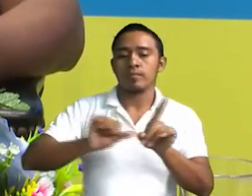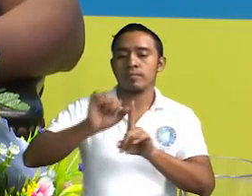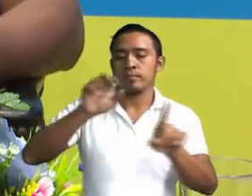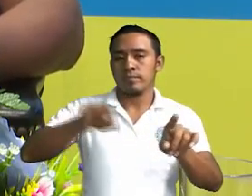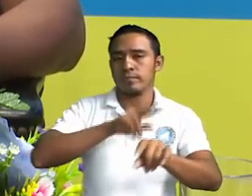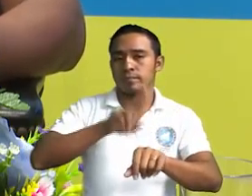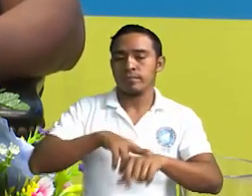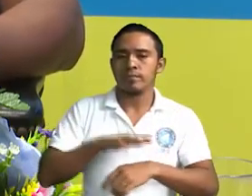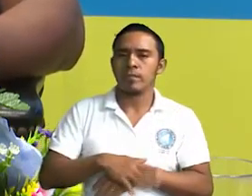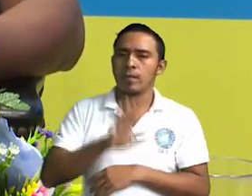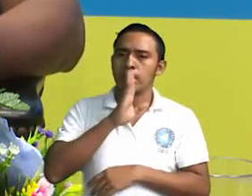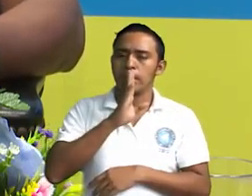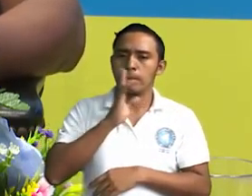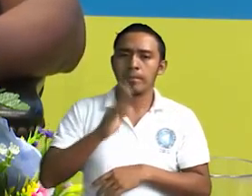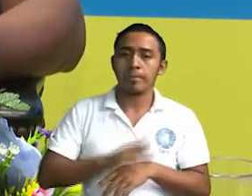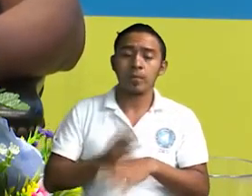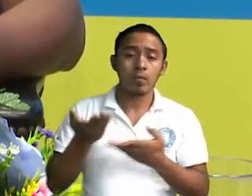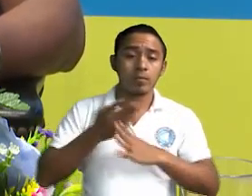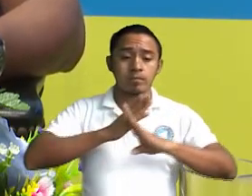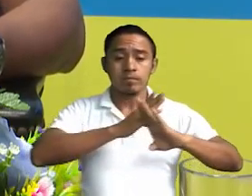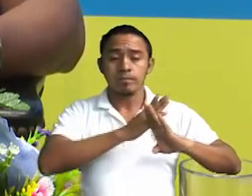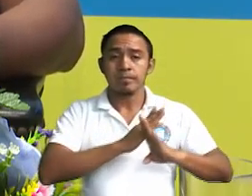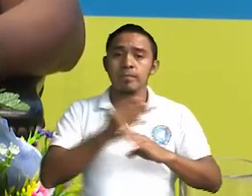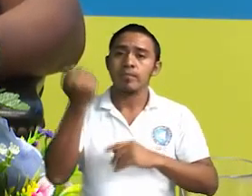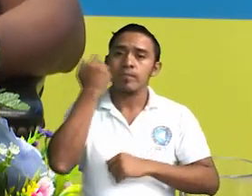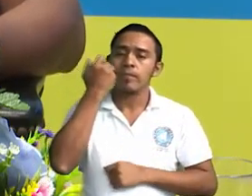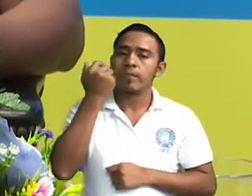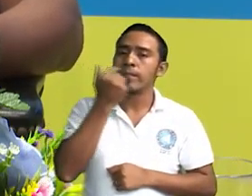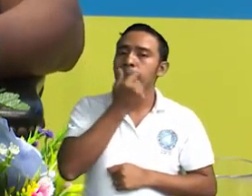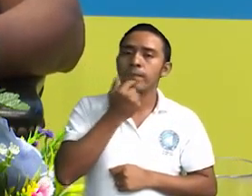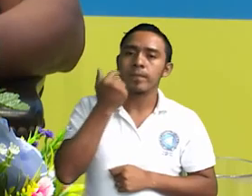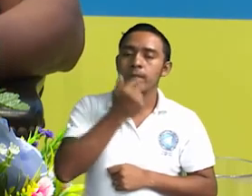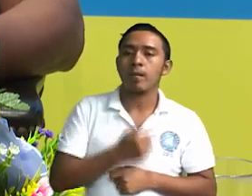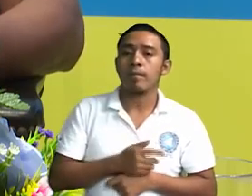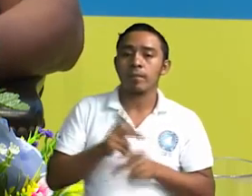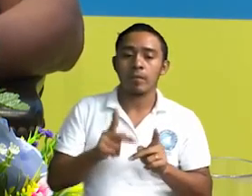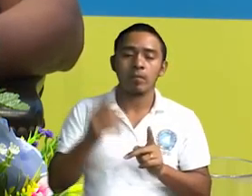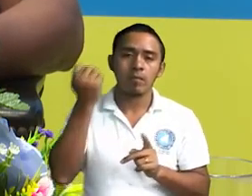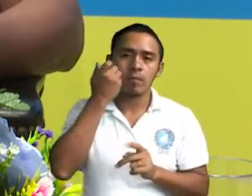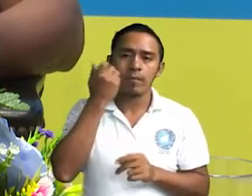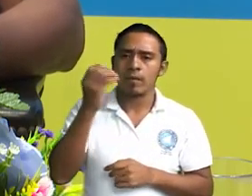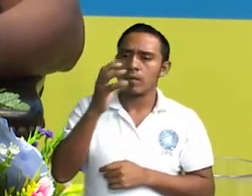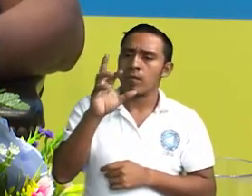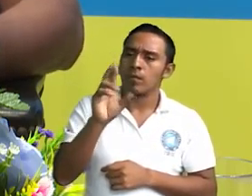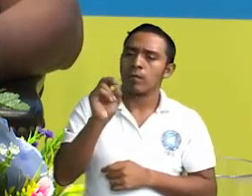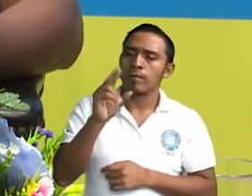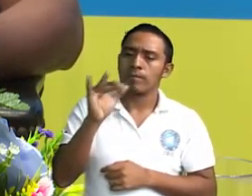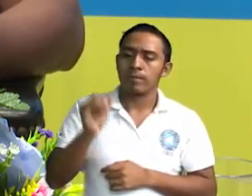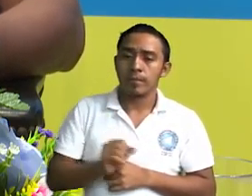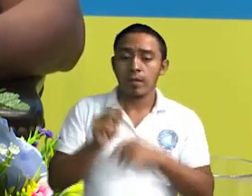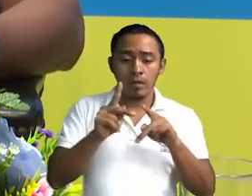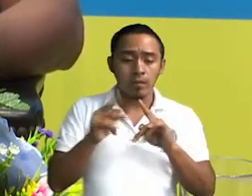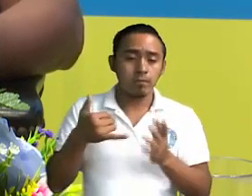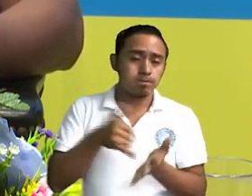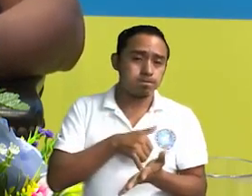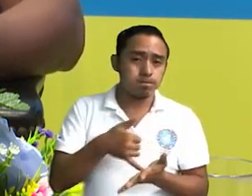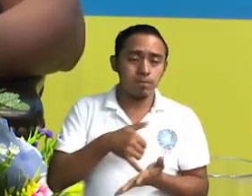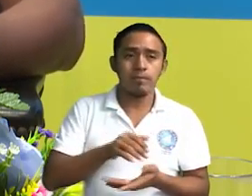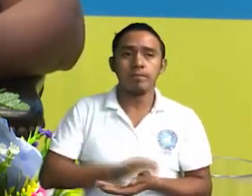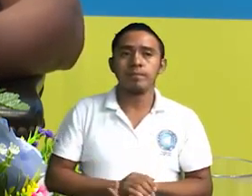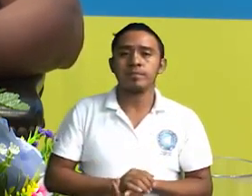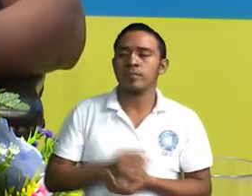estamos conversando hoy sobre la prevención de enfermedades bucales en pacientes con enfermedades crónicas y poblaciones vulnerables